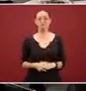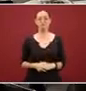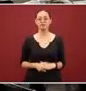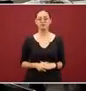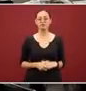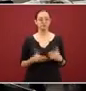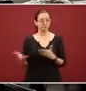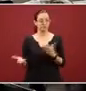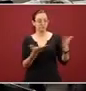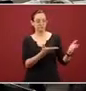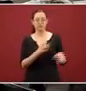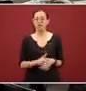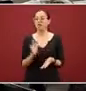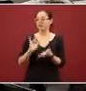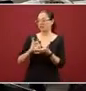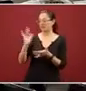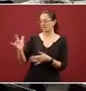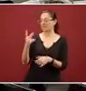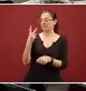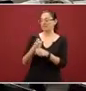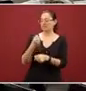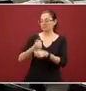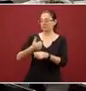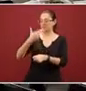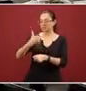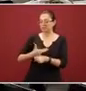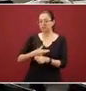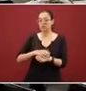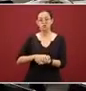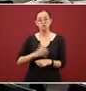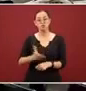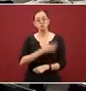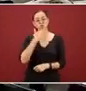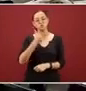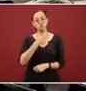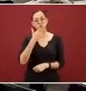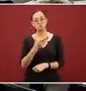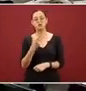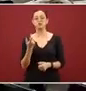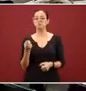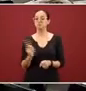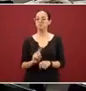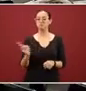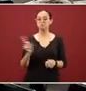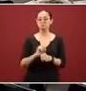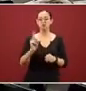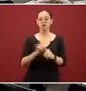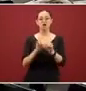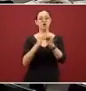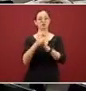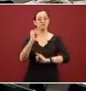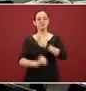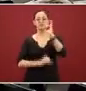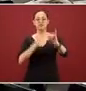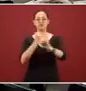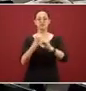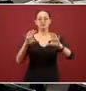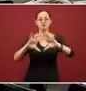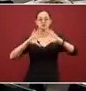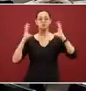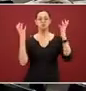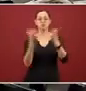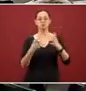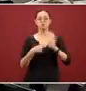gracias, subsecretario. Bien, como ya es costumbre, actualizaríamos el panorama internacional. En la